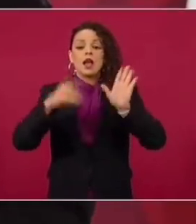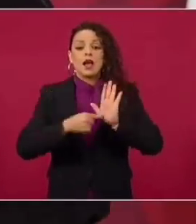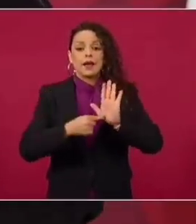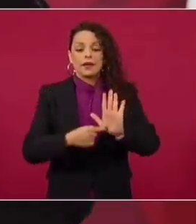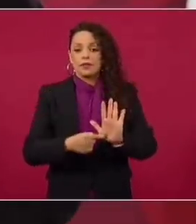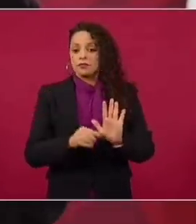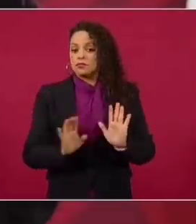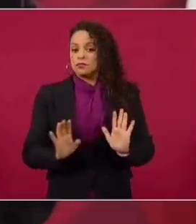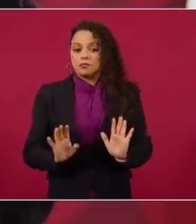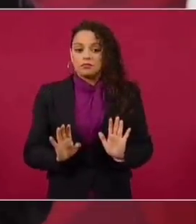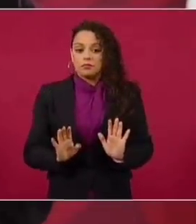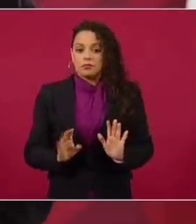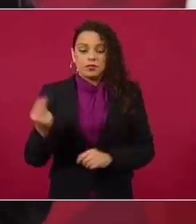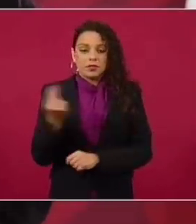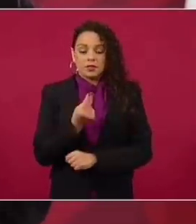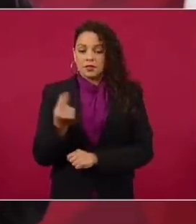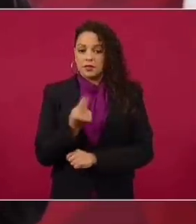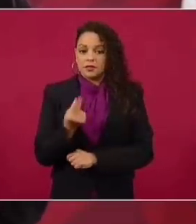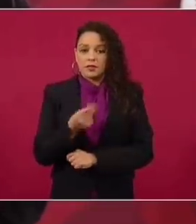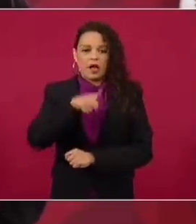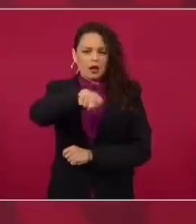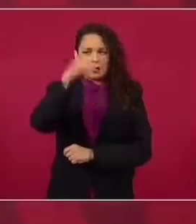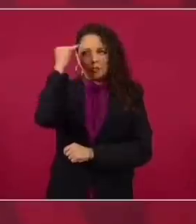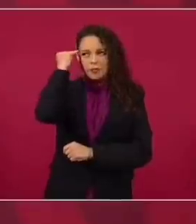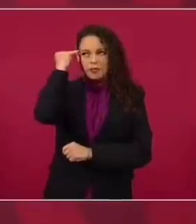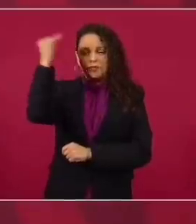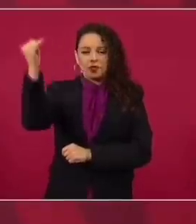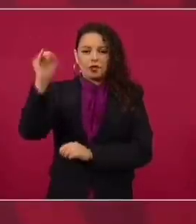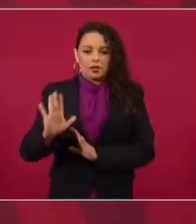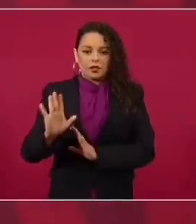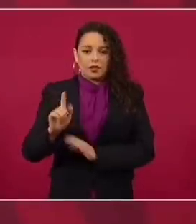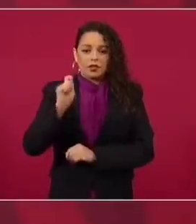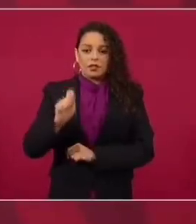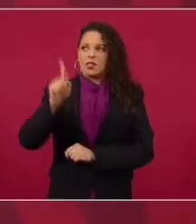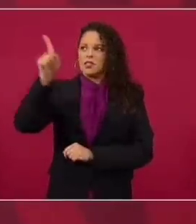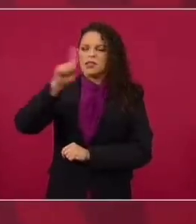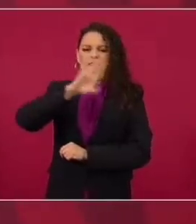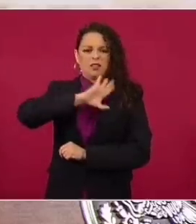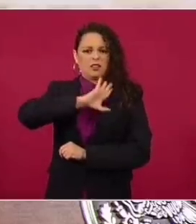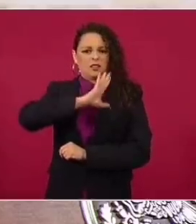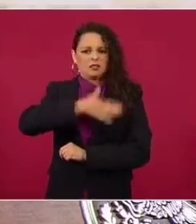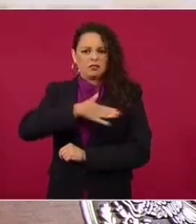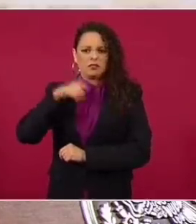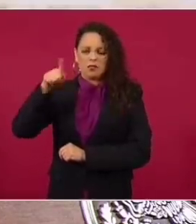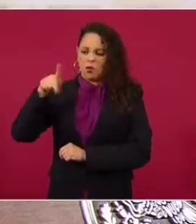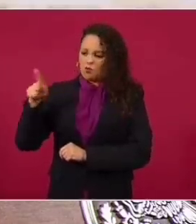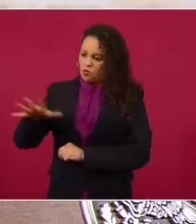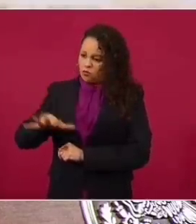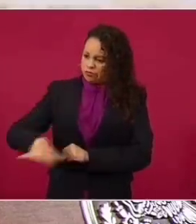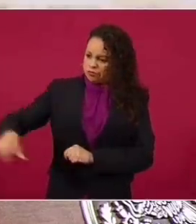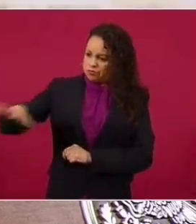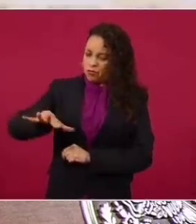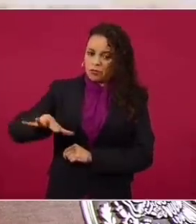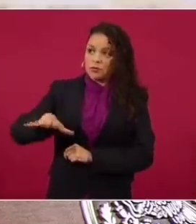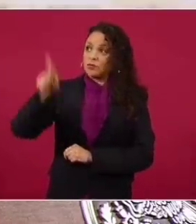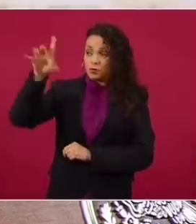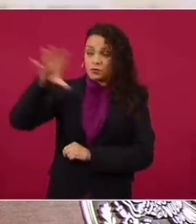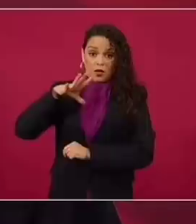Imagínense los ejemplos del pueblo español, sus buenos dirigentes,